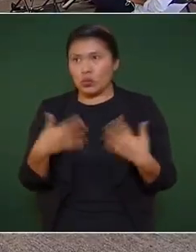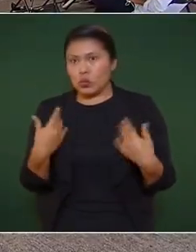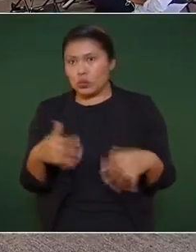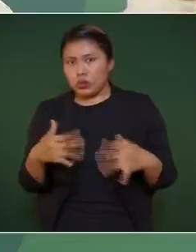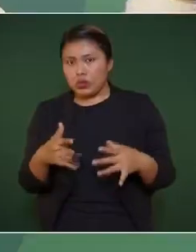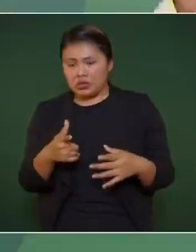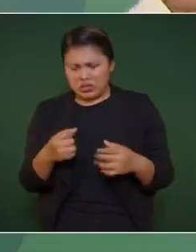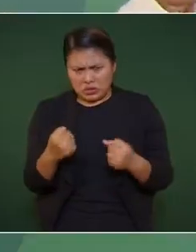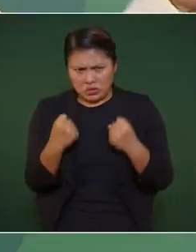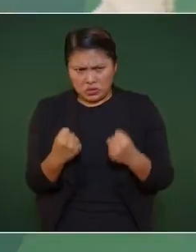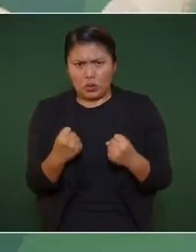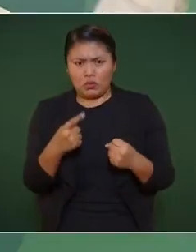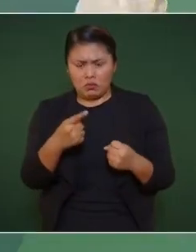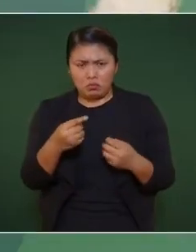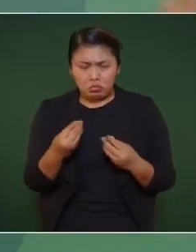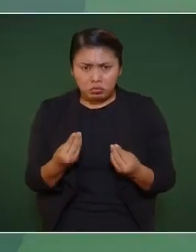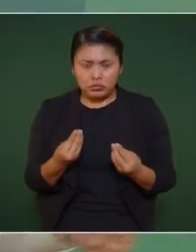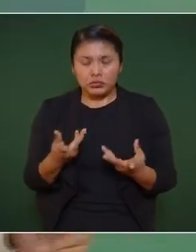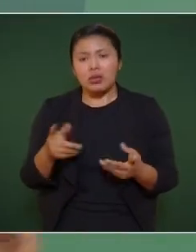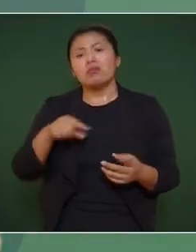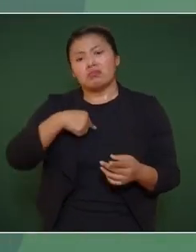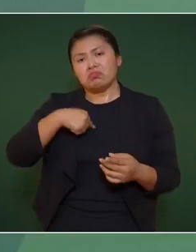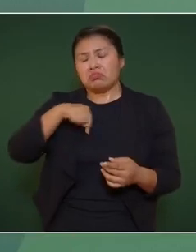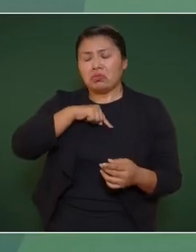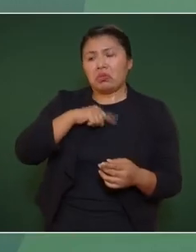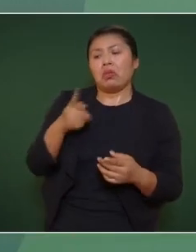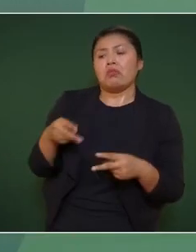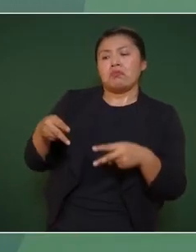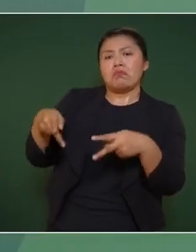Bueno, hasta se vendieron